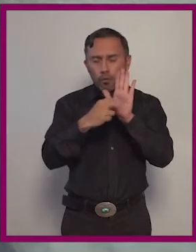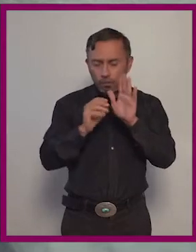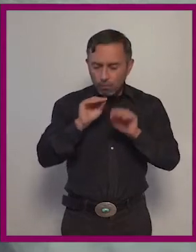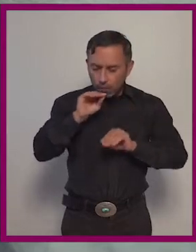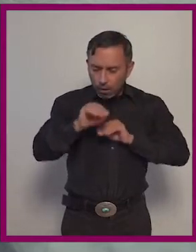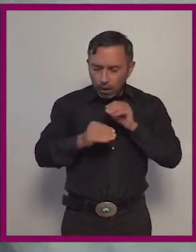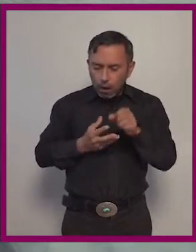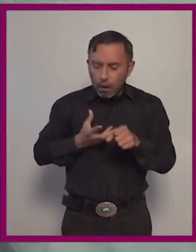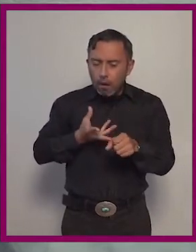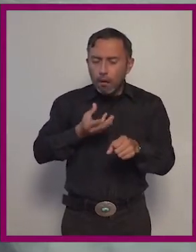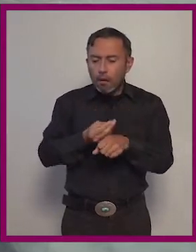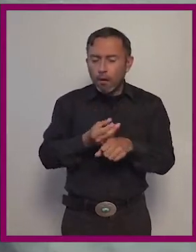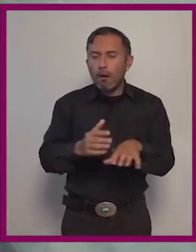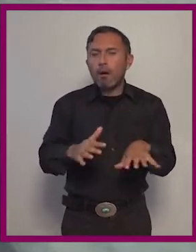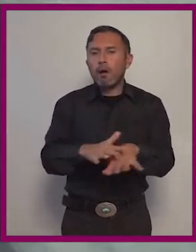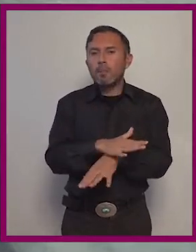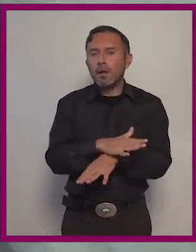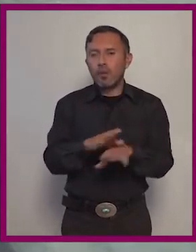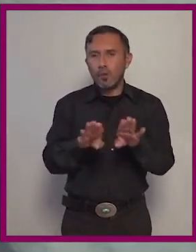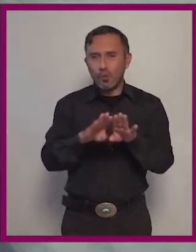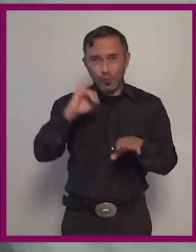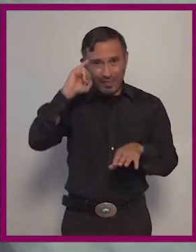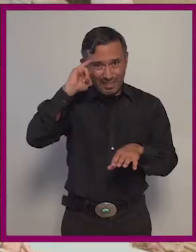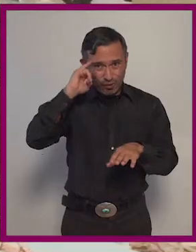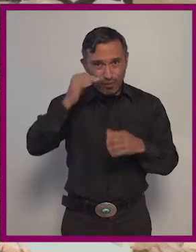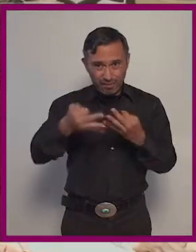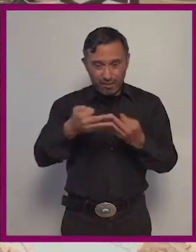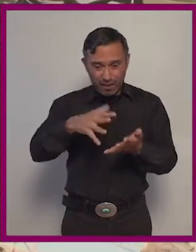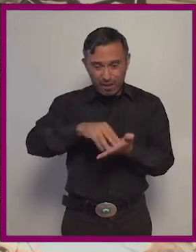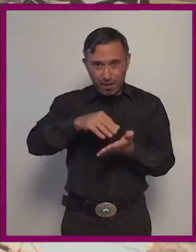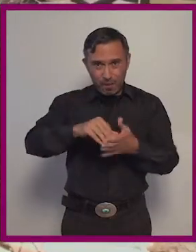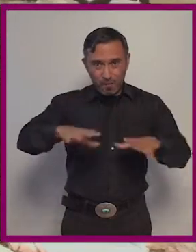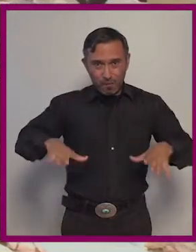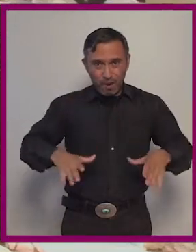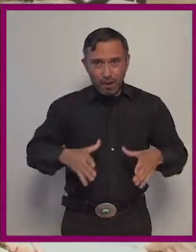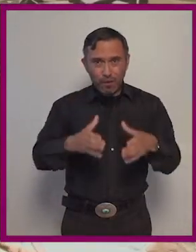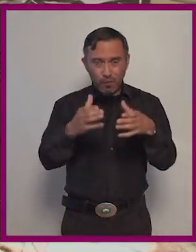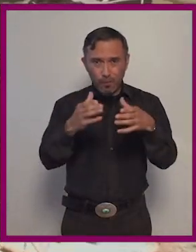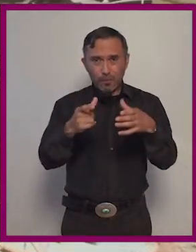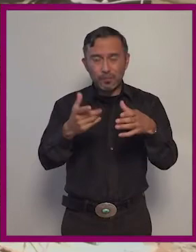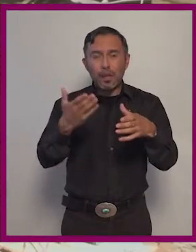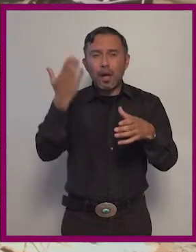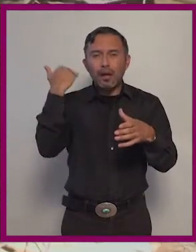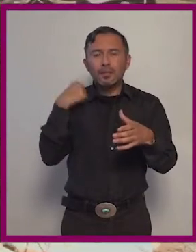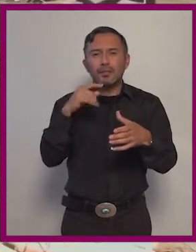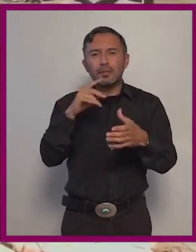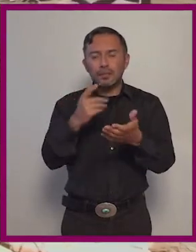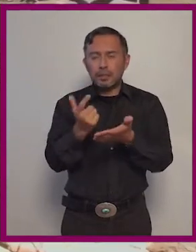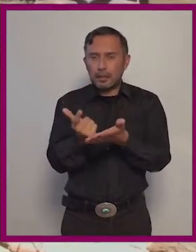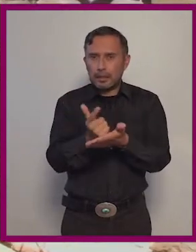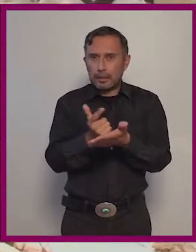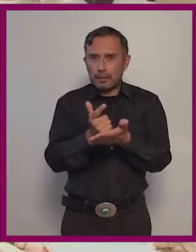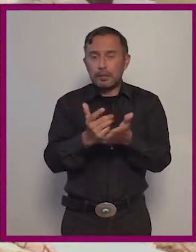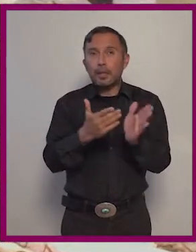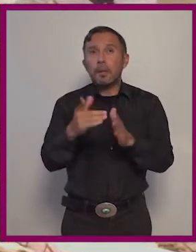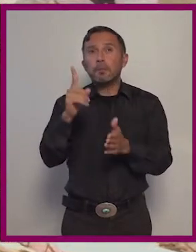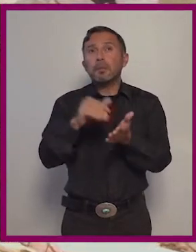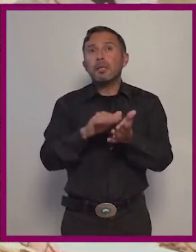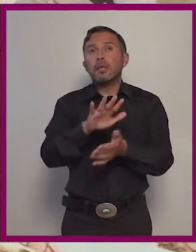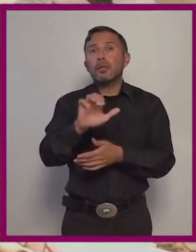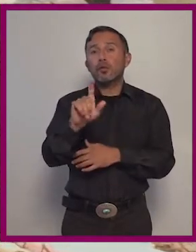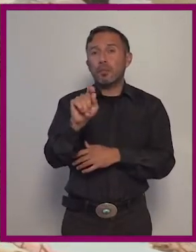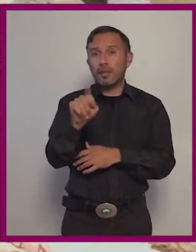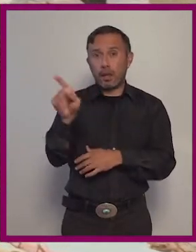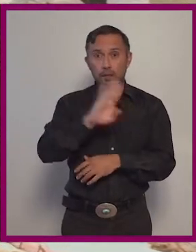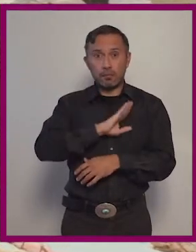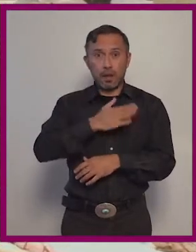la forma de hacer una pieza de barro, ¿no? La loza de Atzompa antes era grisácea y en 1520 con la llegada de